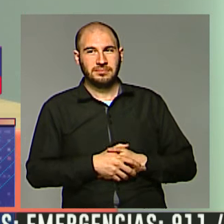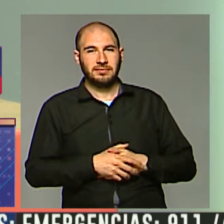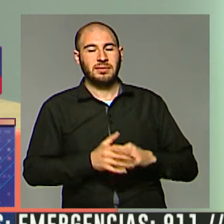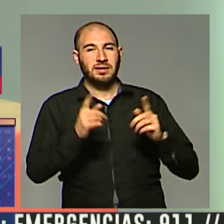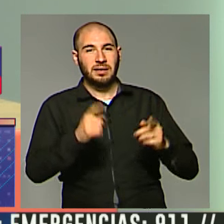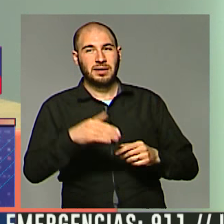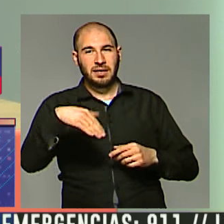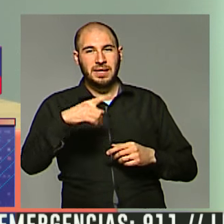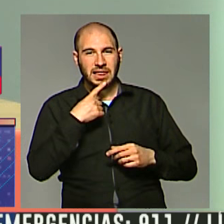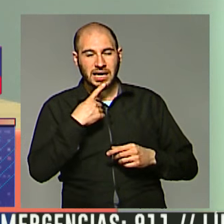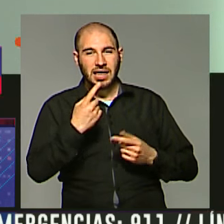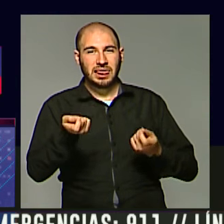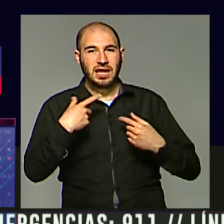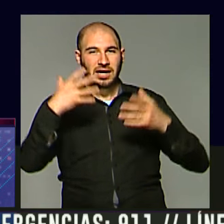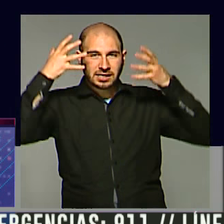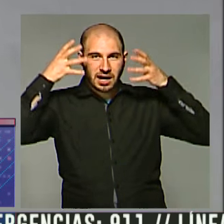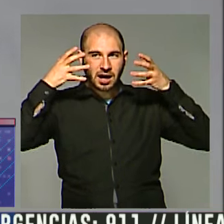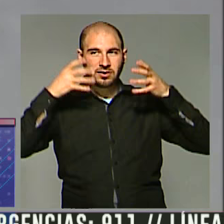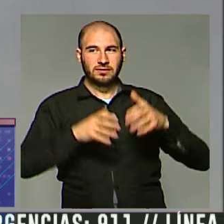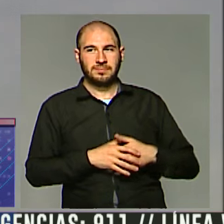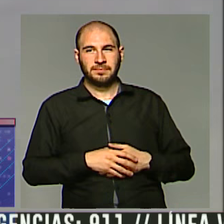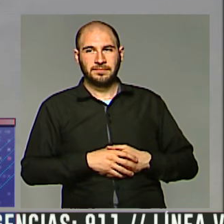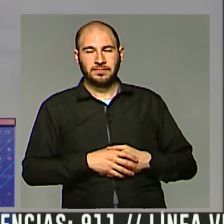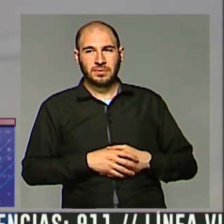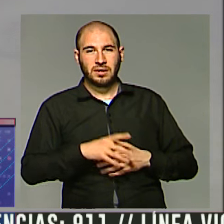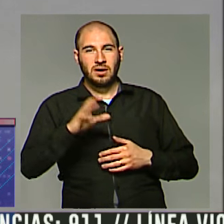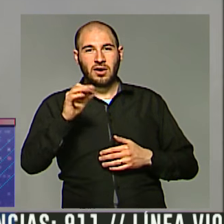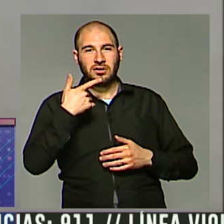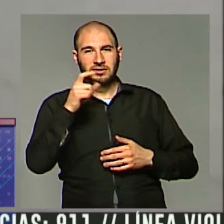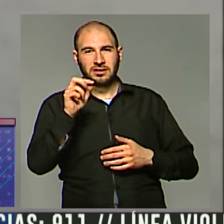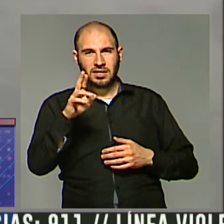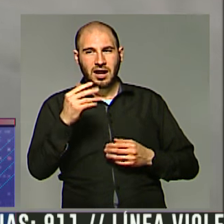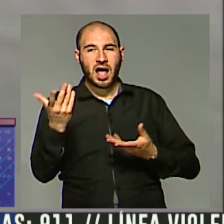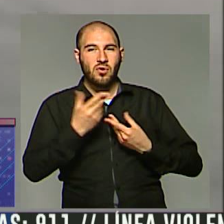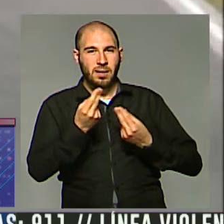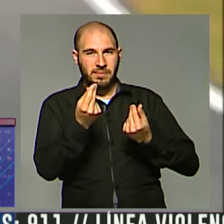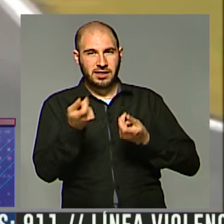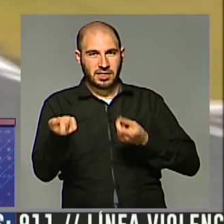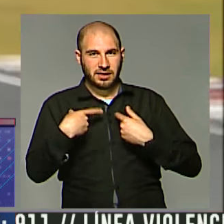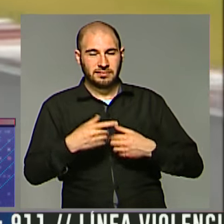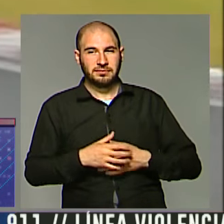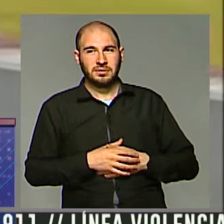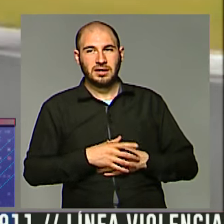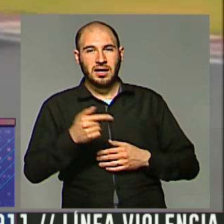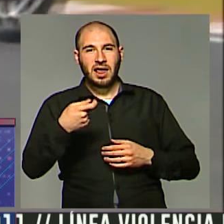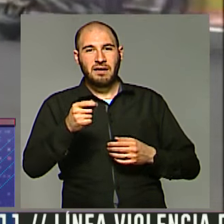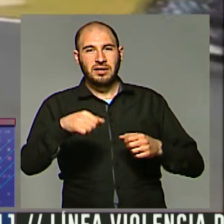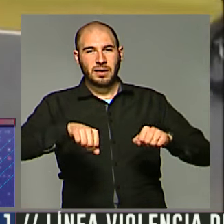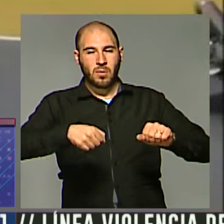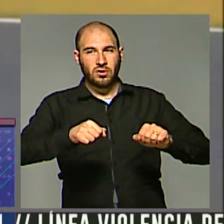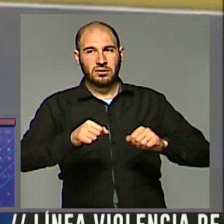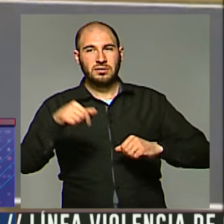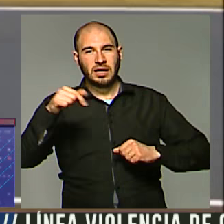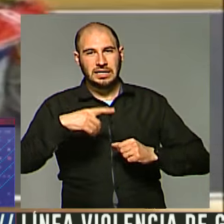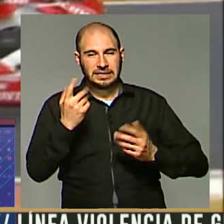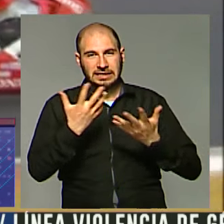También MT, que me está dando cascos. Oscar David, que me ha dado una mano económicamente. Ahora la Valle Moto se está tratando